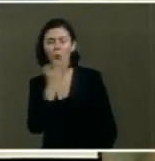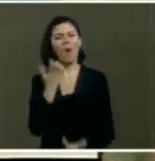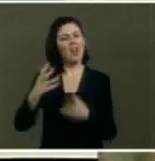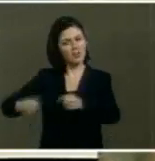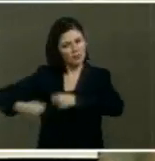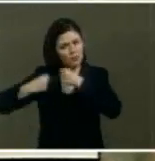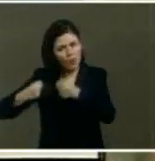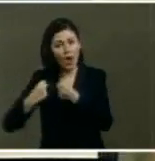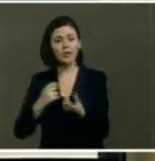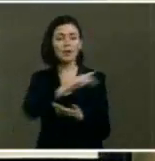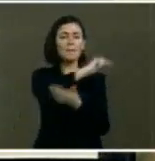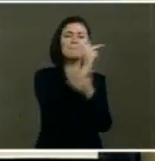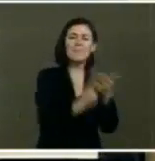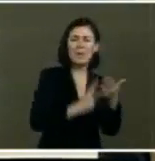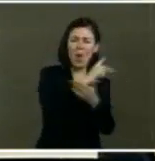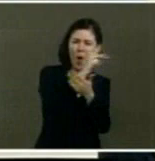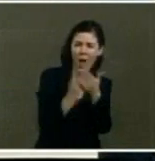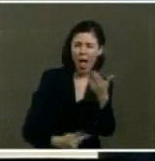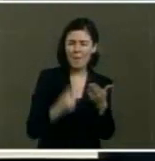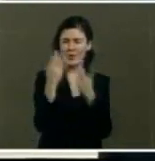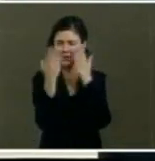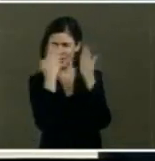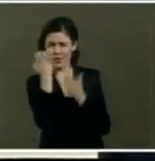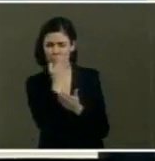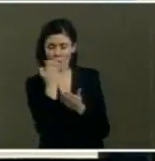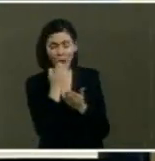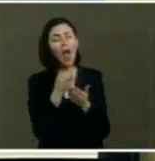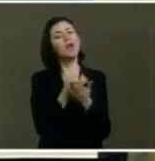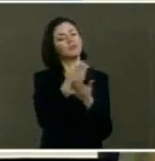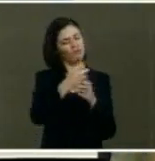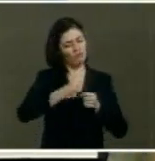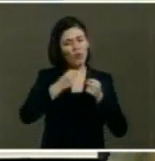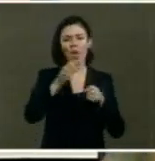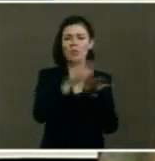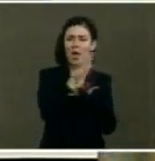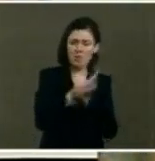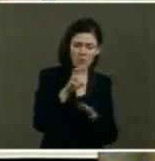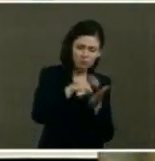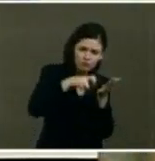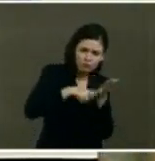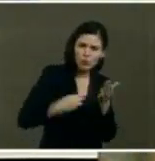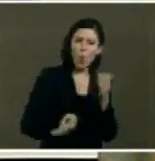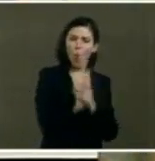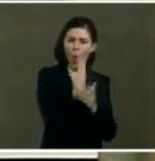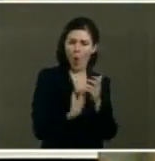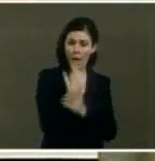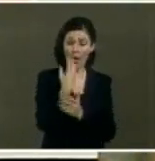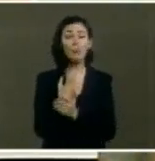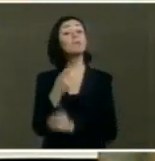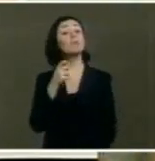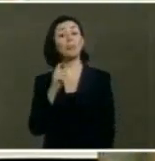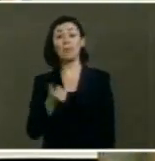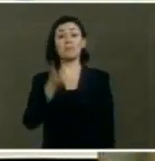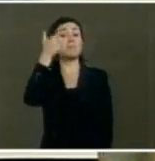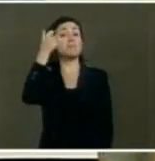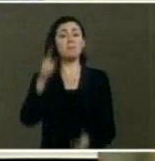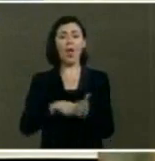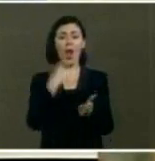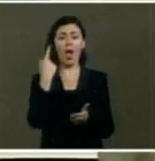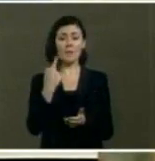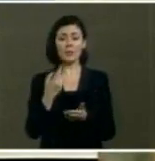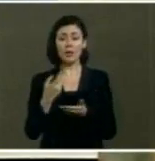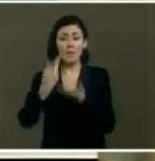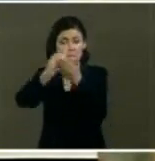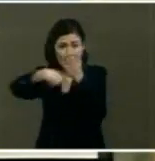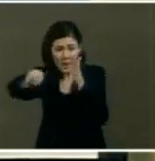estudio, en la evaluación de los alumnos. Por primera vez, las plazas de maestro se concursan y